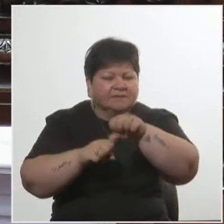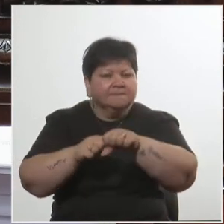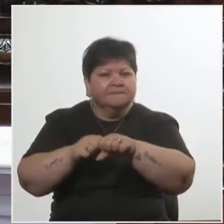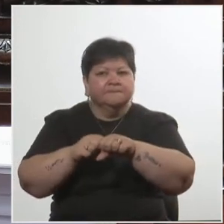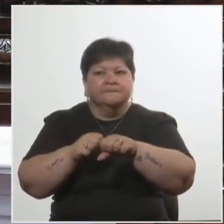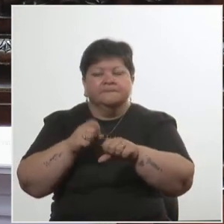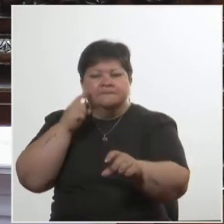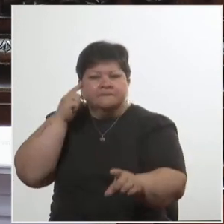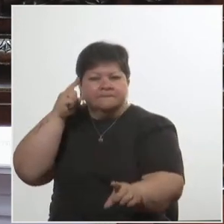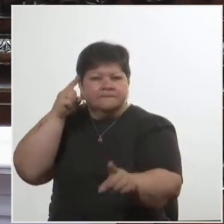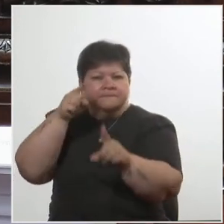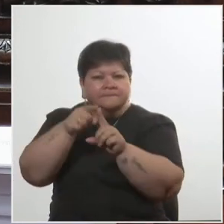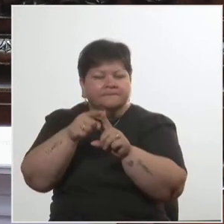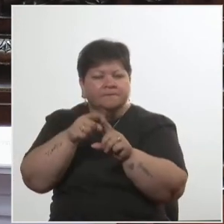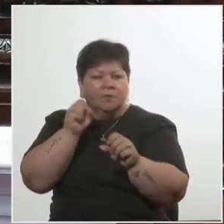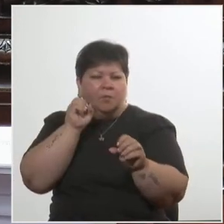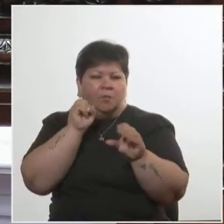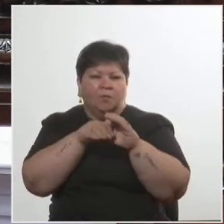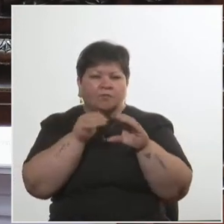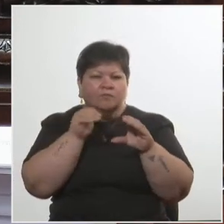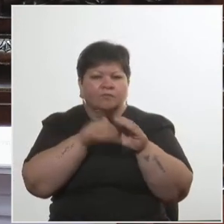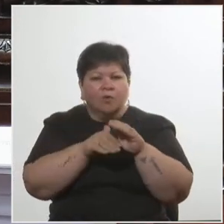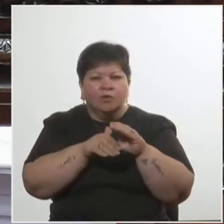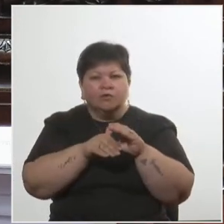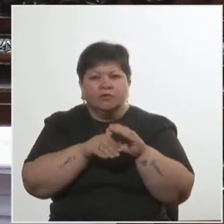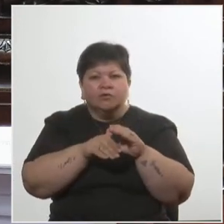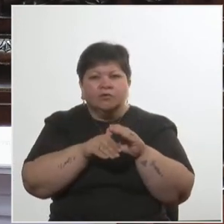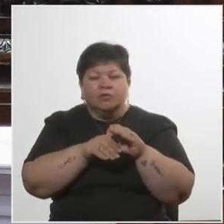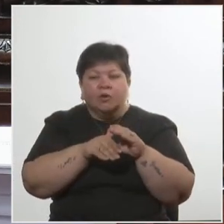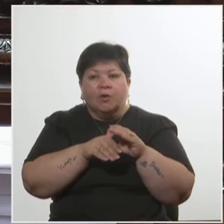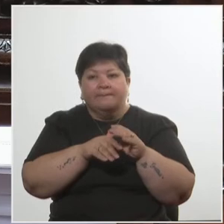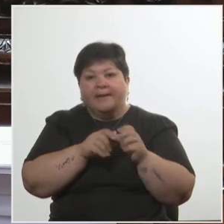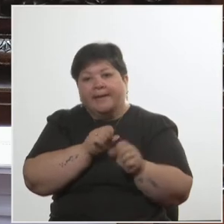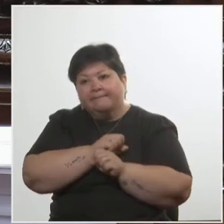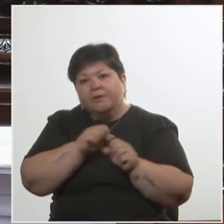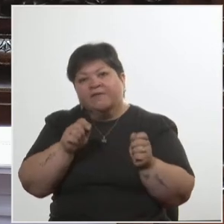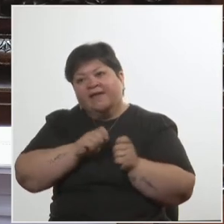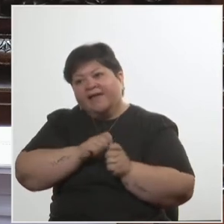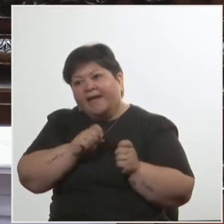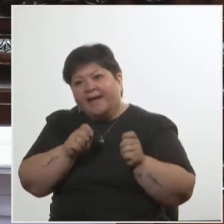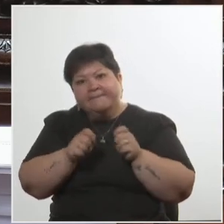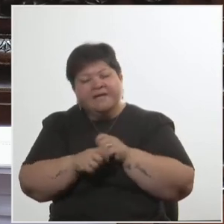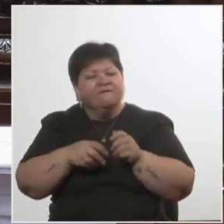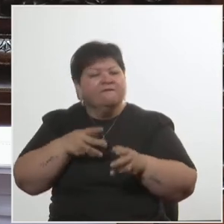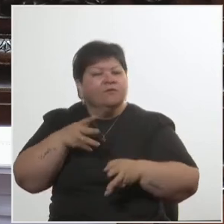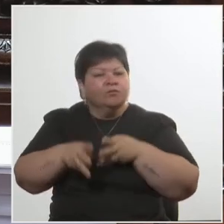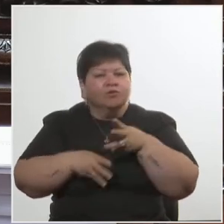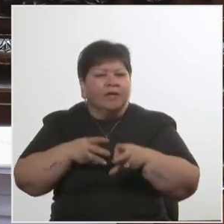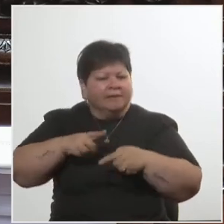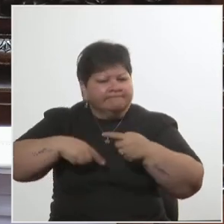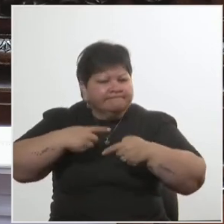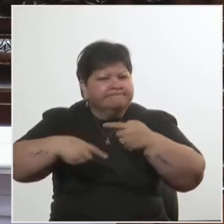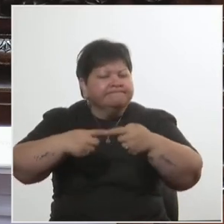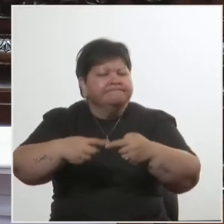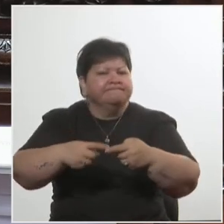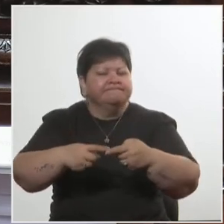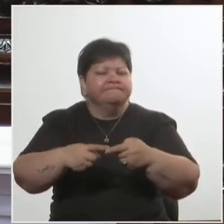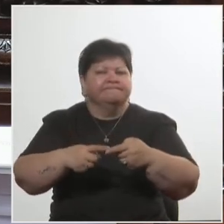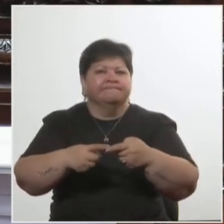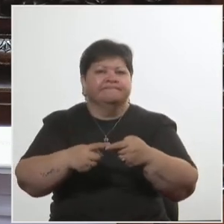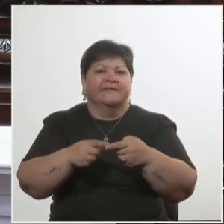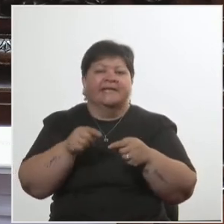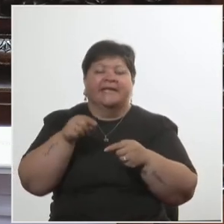a un fondo un fondo anticíclico y esto que hoy nosotros estamos votando es el puntapié